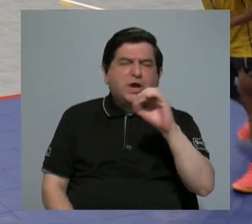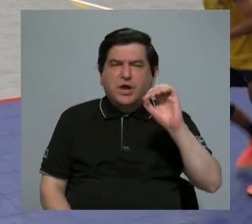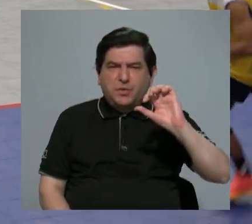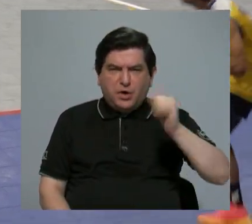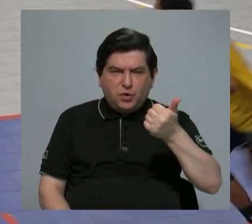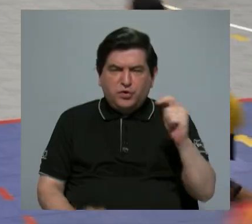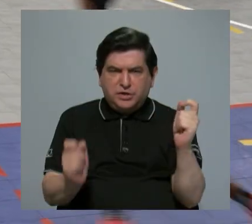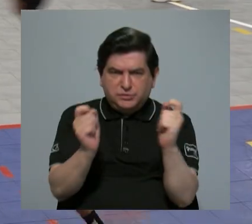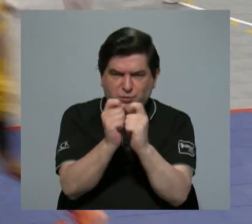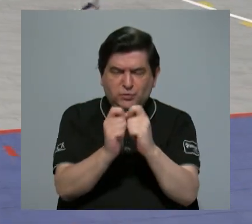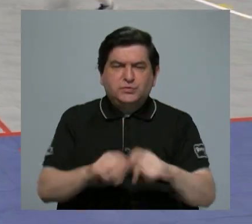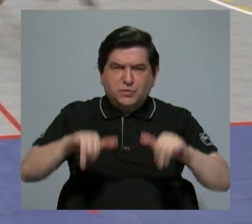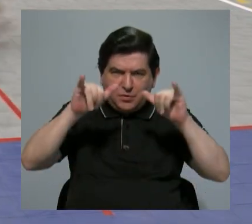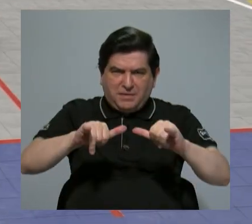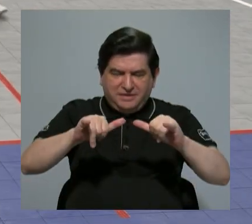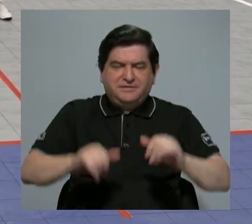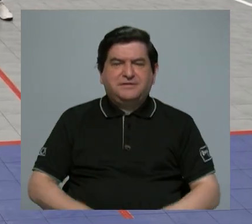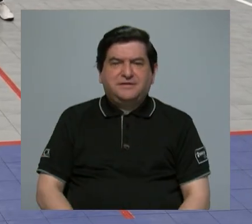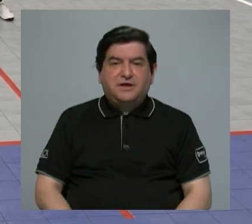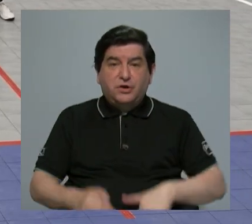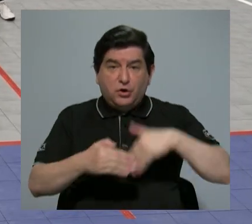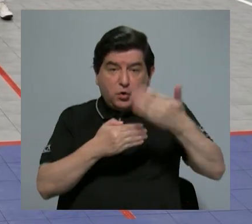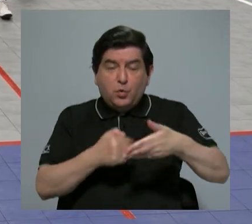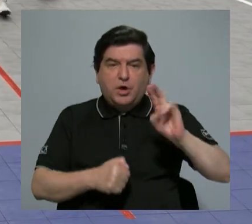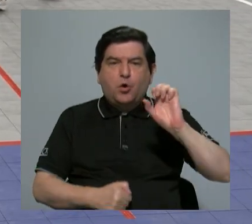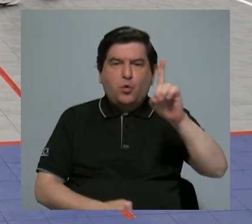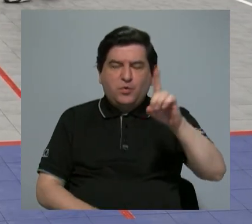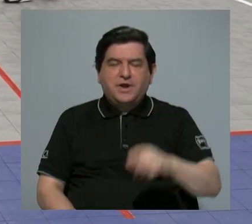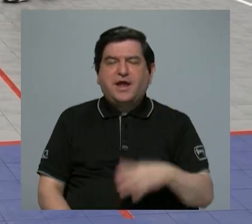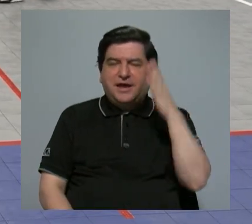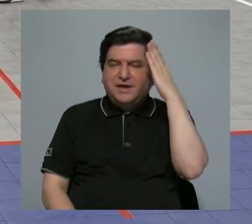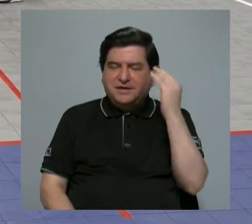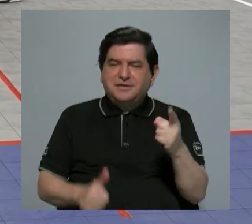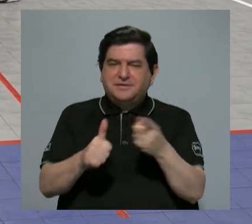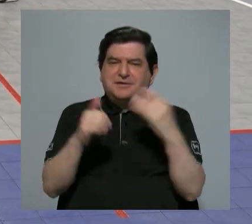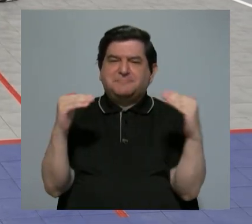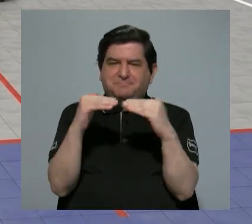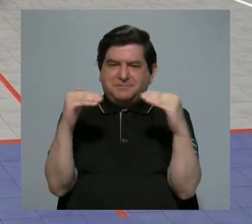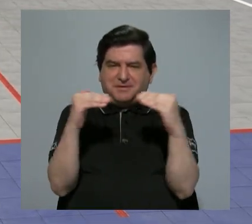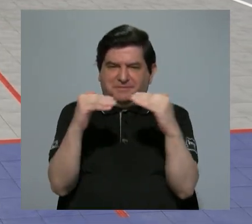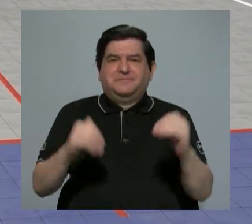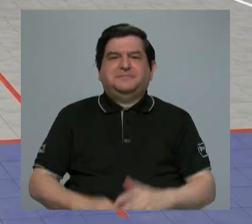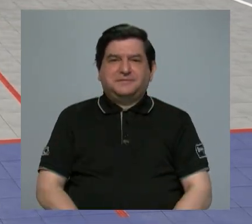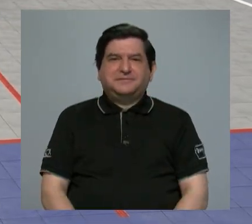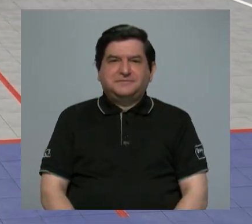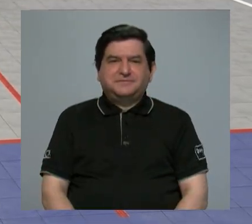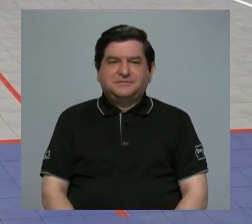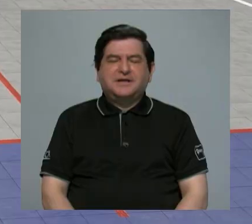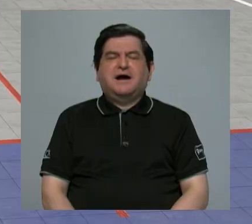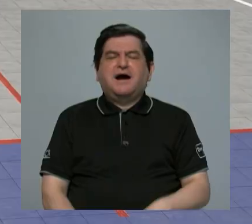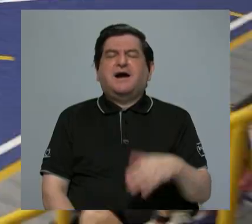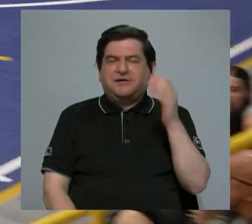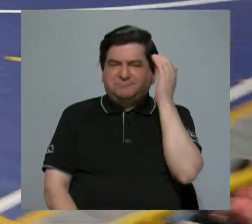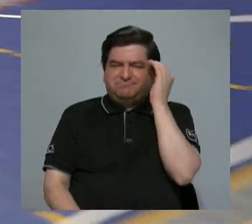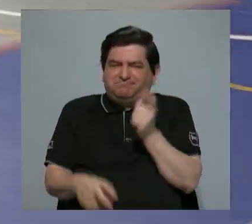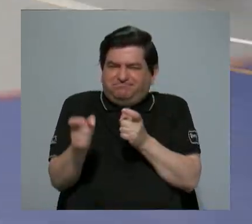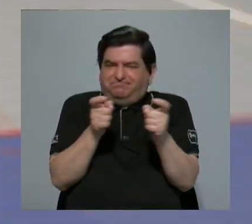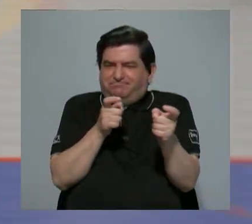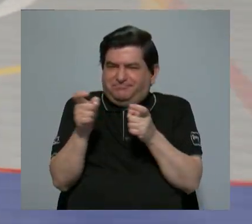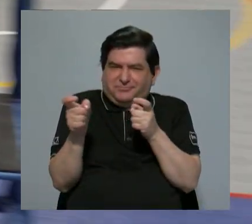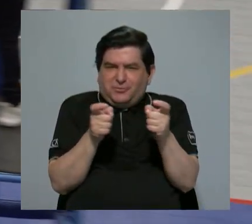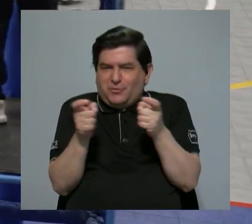9-10, que el equipo se mantuvo. Ya luego la UNED, con la experiencia que maneja en primera edición, supo manejar